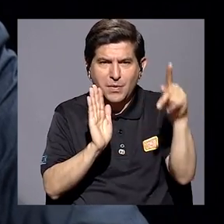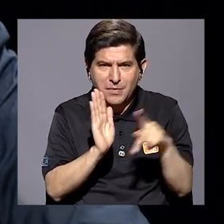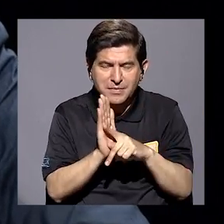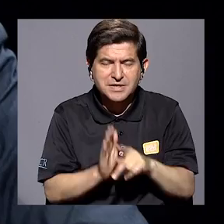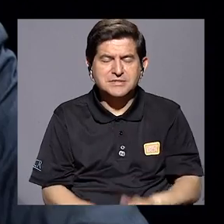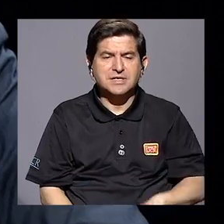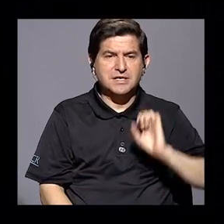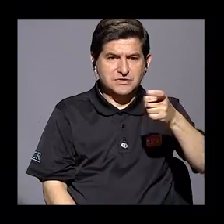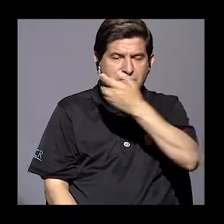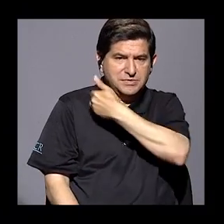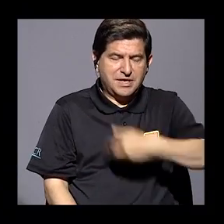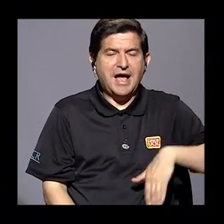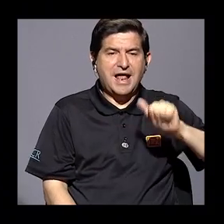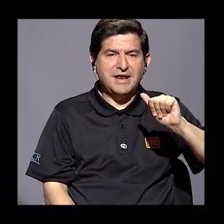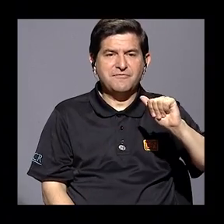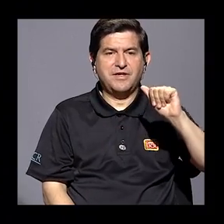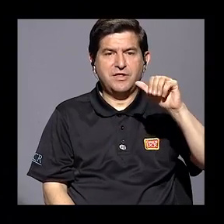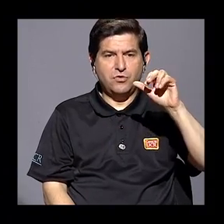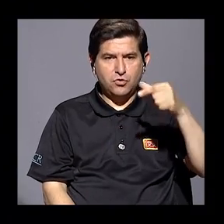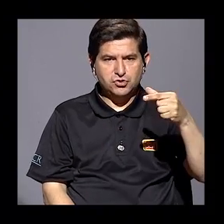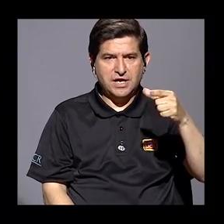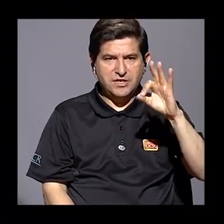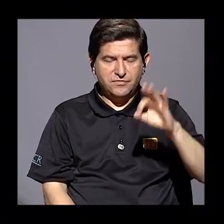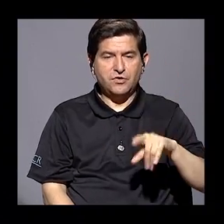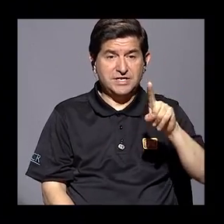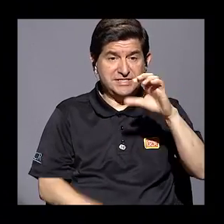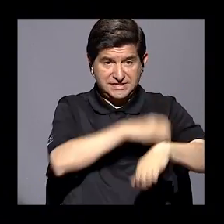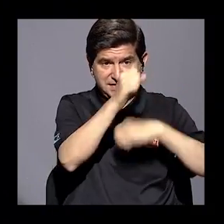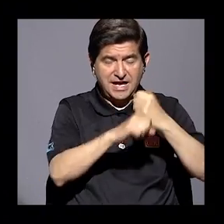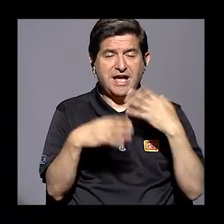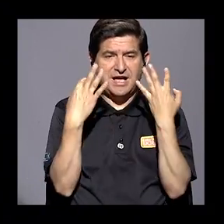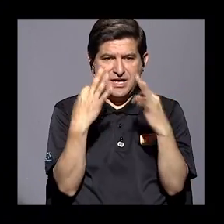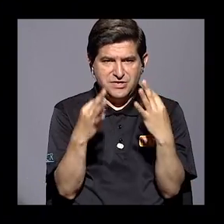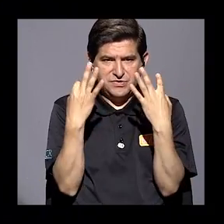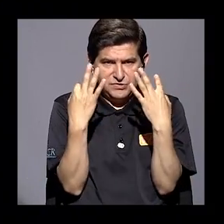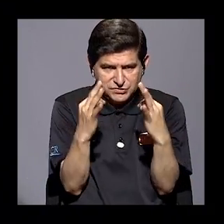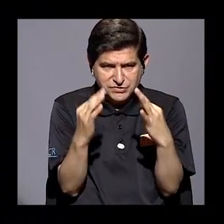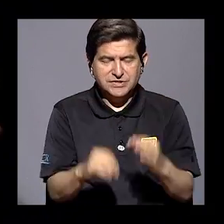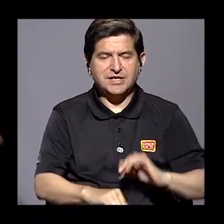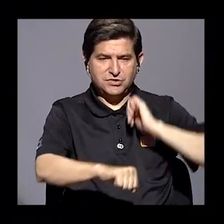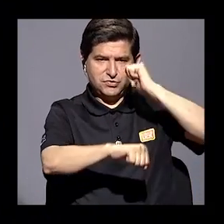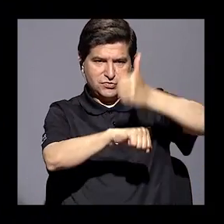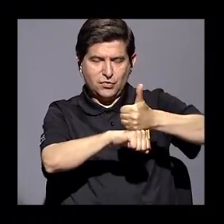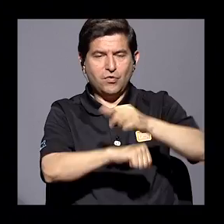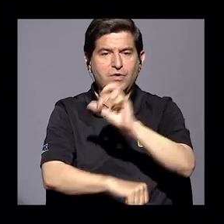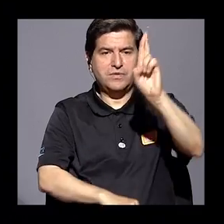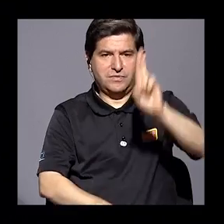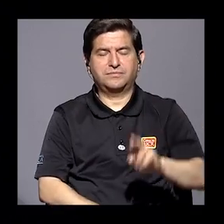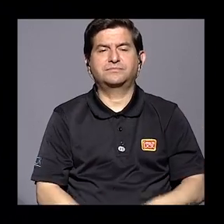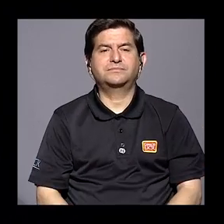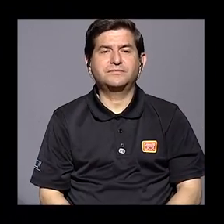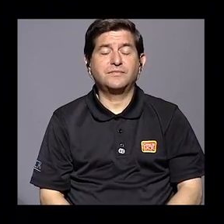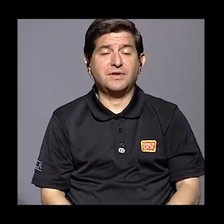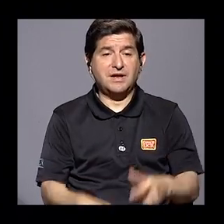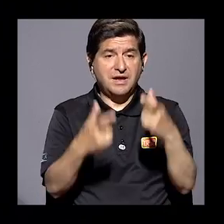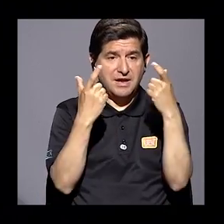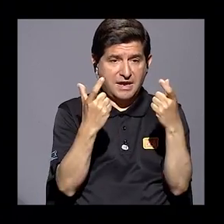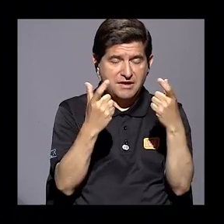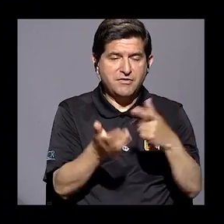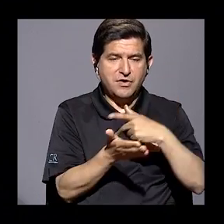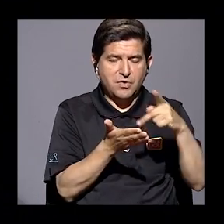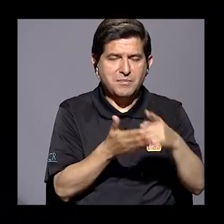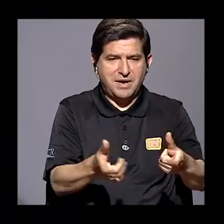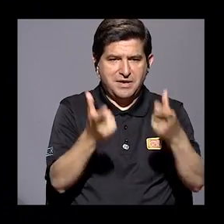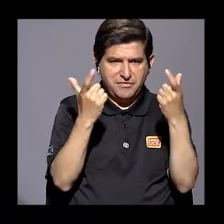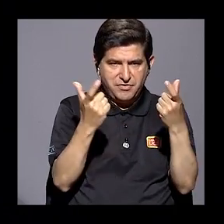principio que el expresidente alfredo gonzález flores intentó hace 100 años lograr que se con digamos que se concretará en costa rica que es que el rico pague